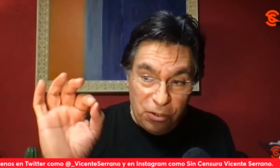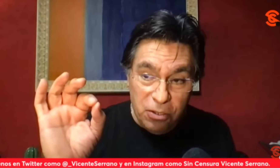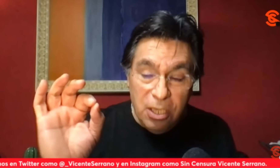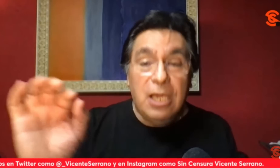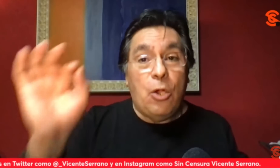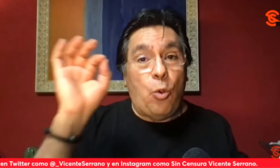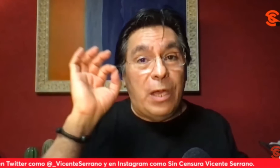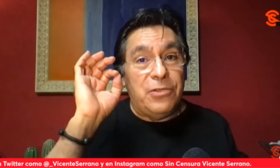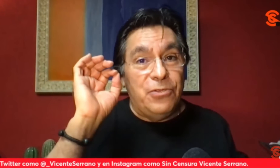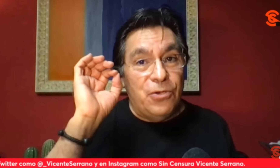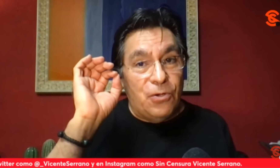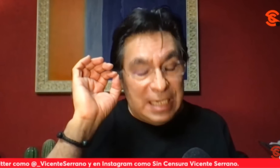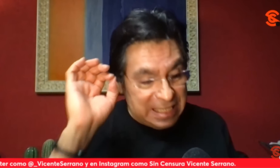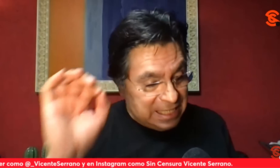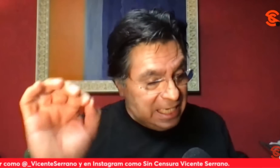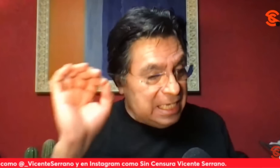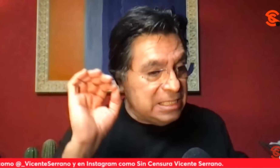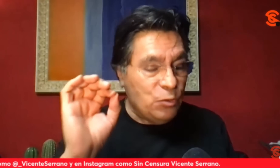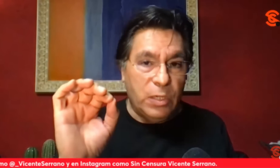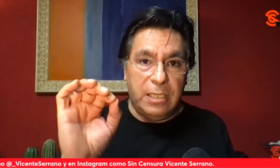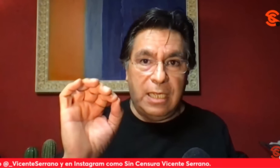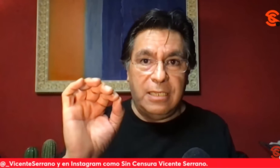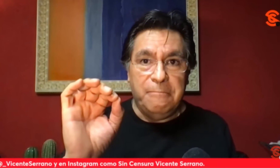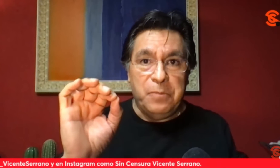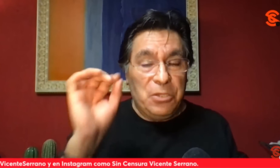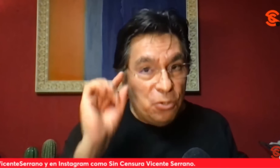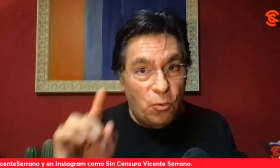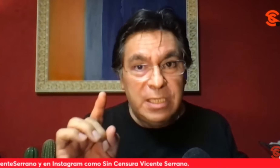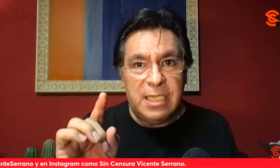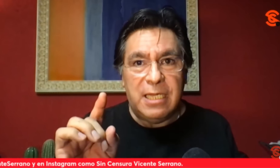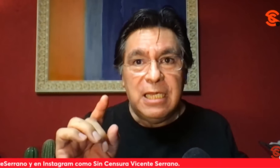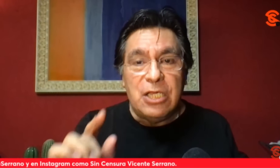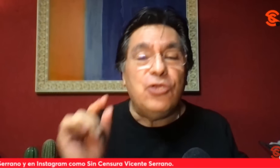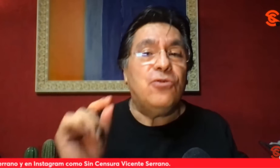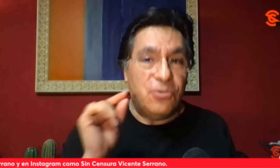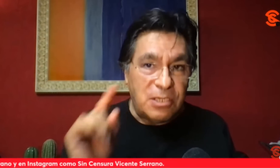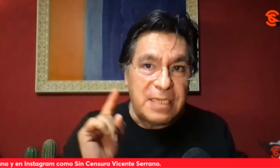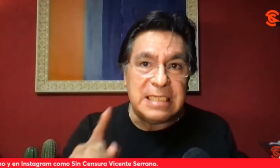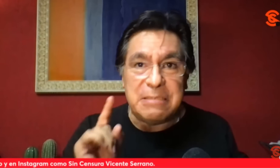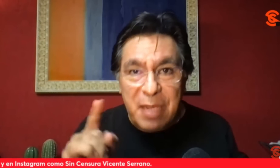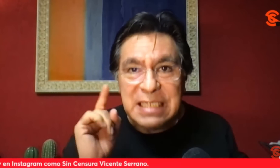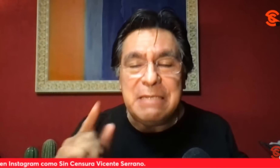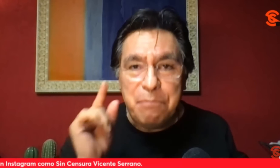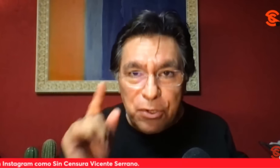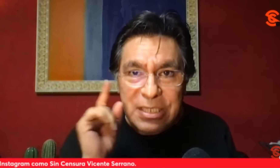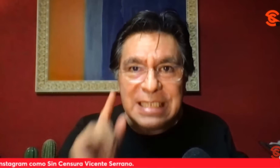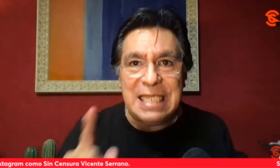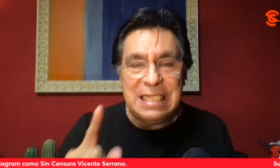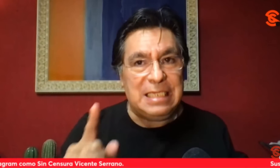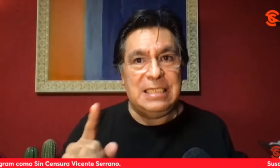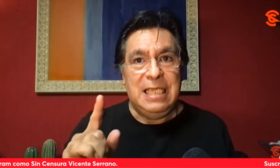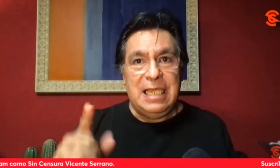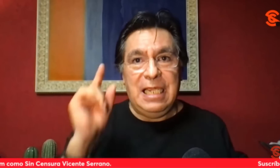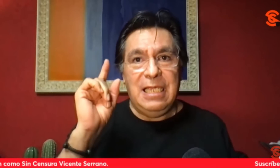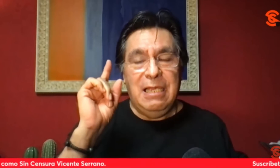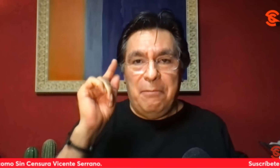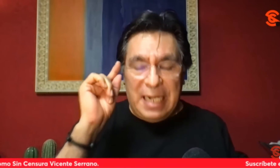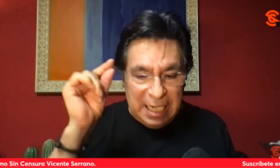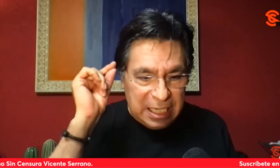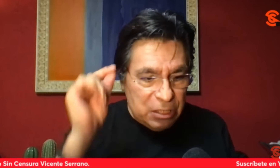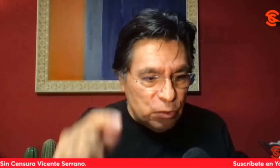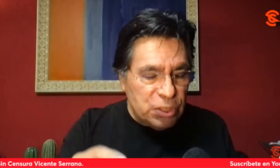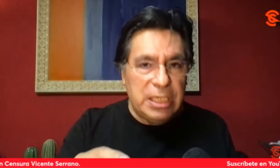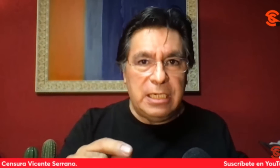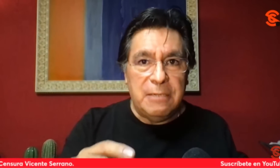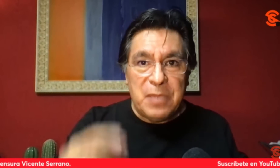Y hoy, cuando la secretaria de Seguridad dio cuenta de uno de los avances más importantes